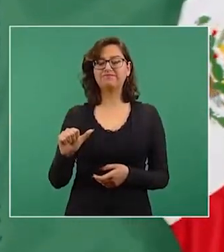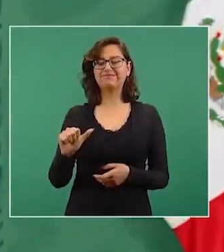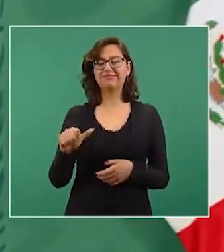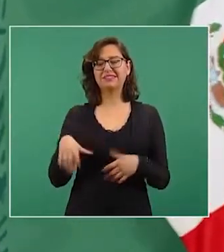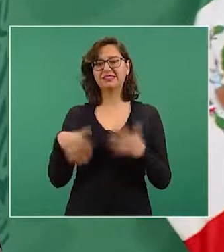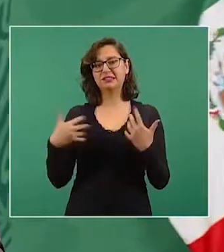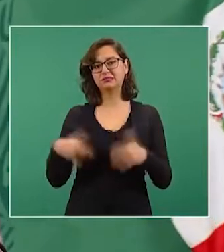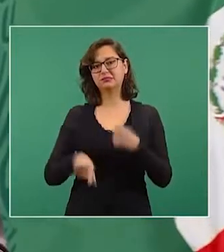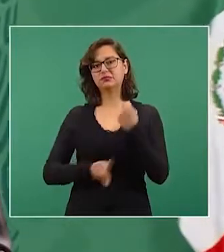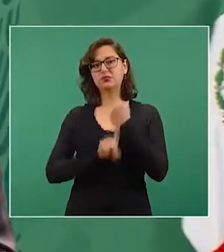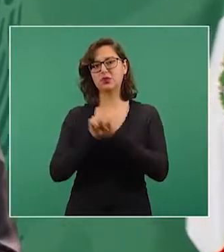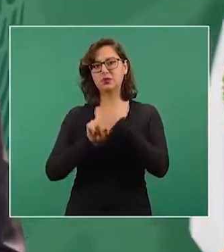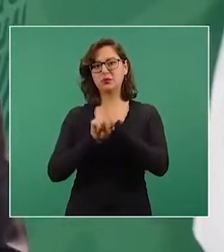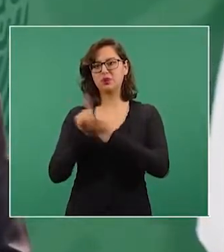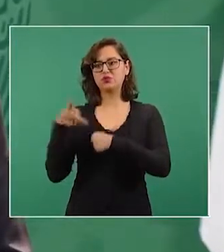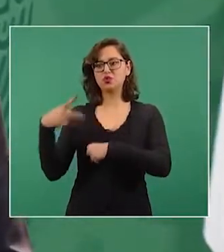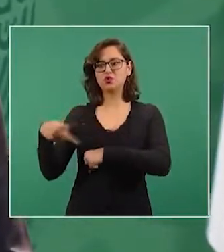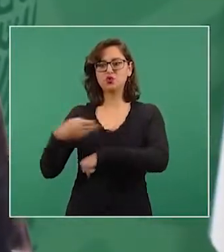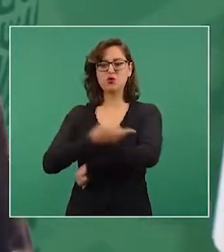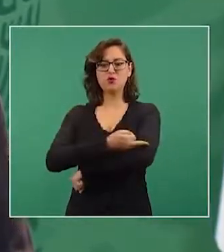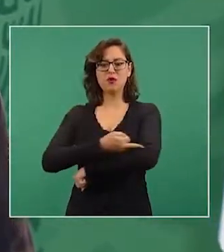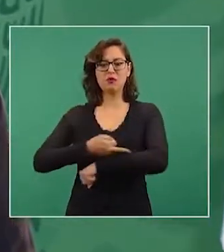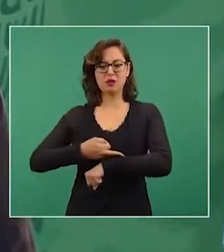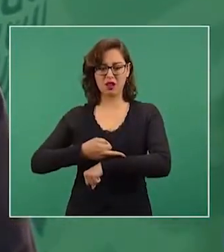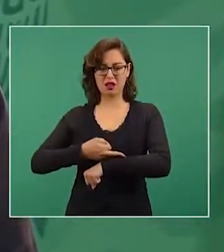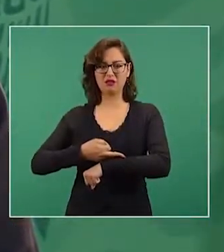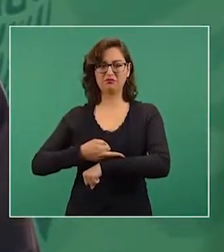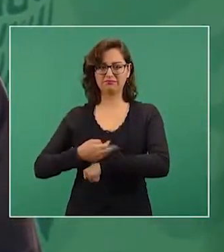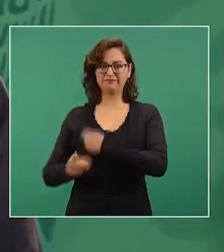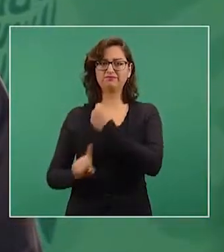problema familiar y tiene que